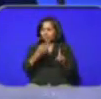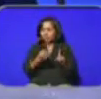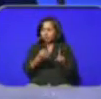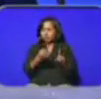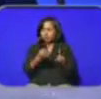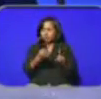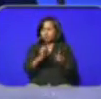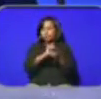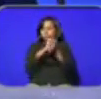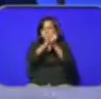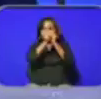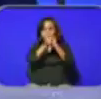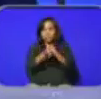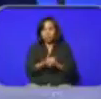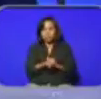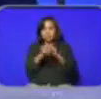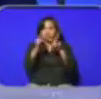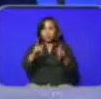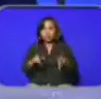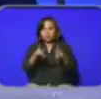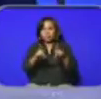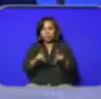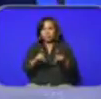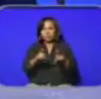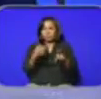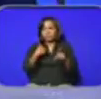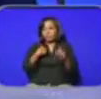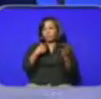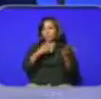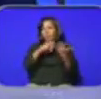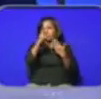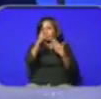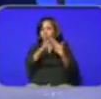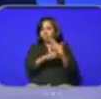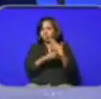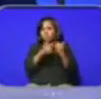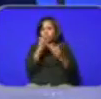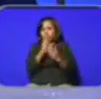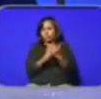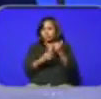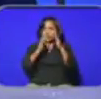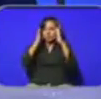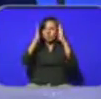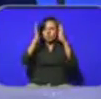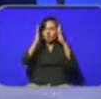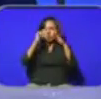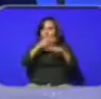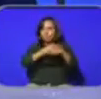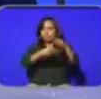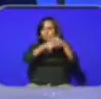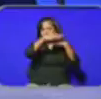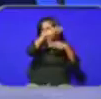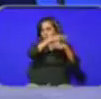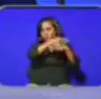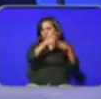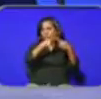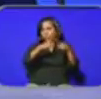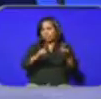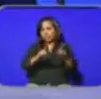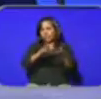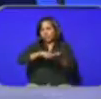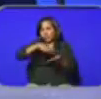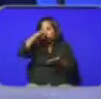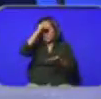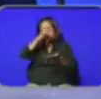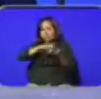manera perdurable. Hay proyectos que simplemente se enfocan en la construcción de infraestructura, pero lo que uno aprende vive con